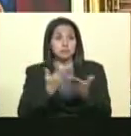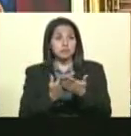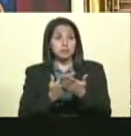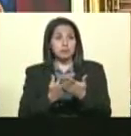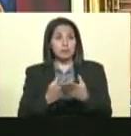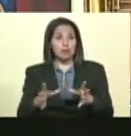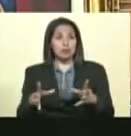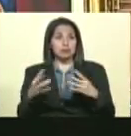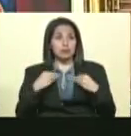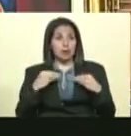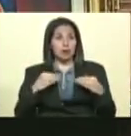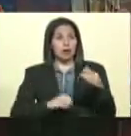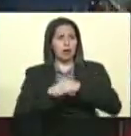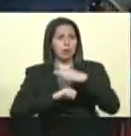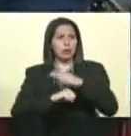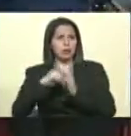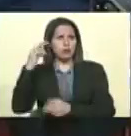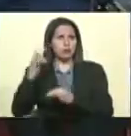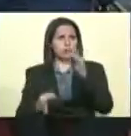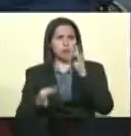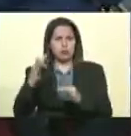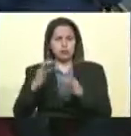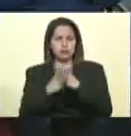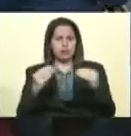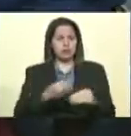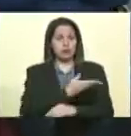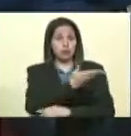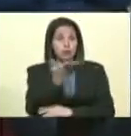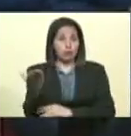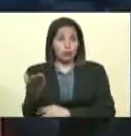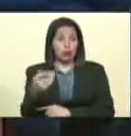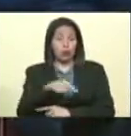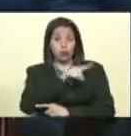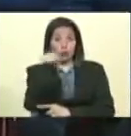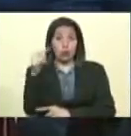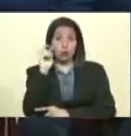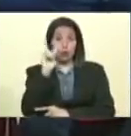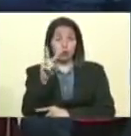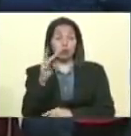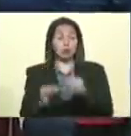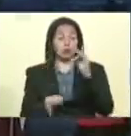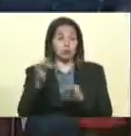apoyo. Justicia, va a haber justicia. Ustedes verán que va a haber justicia.